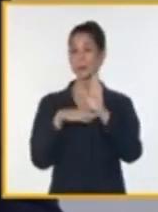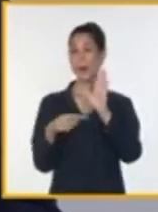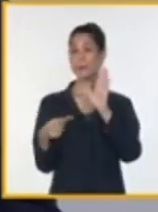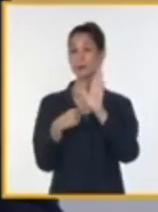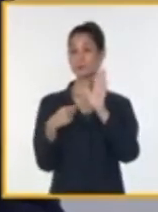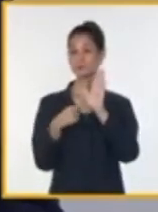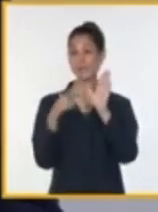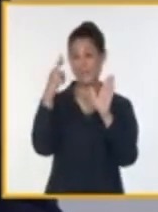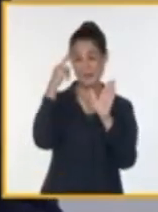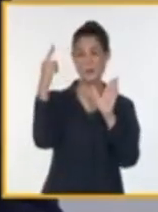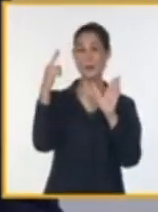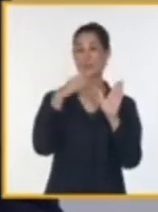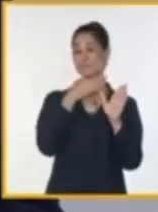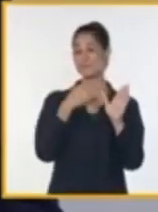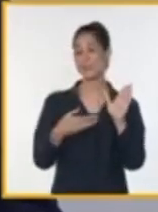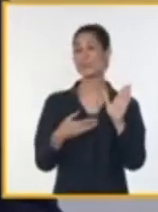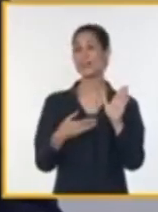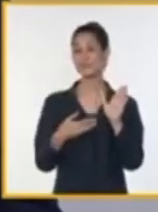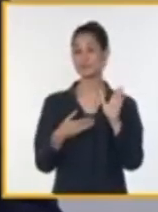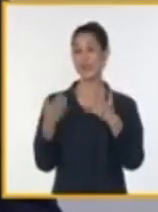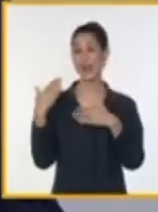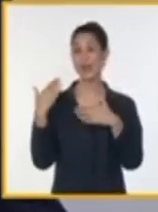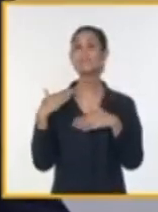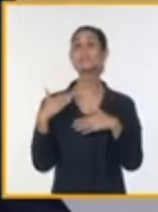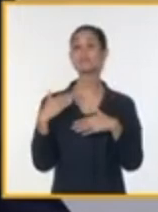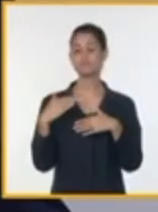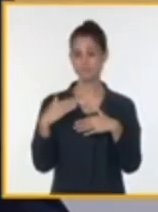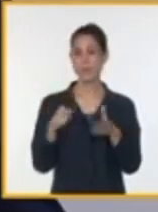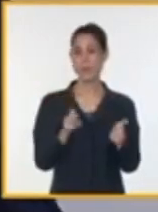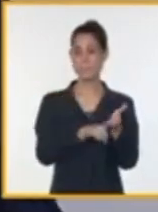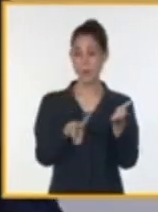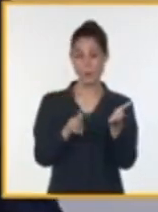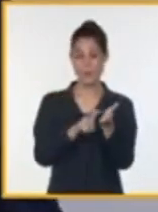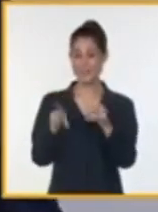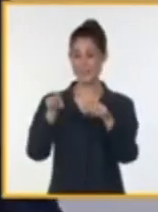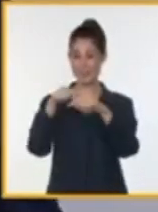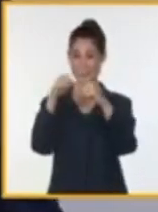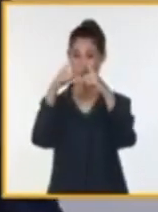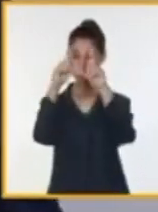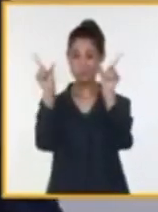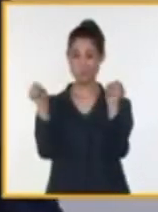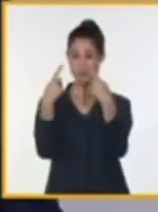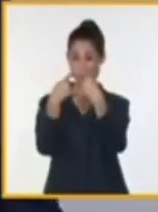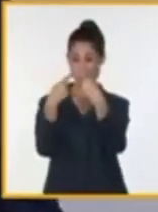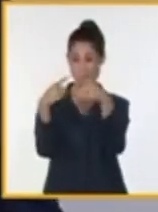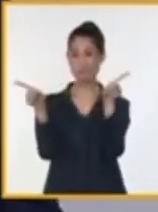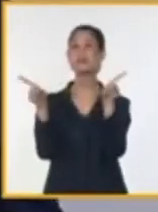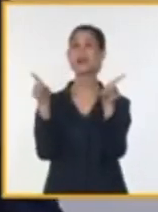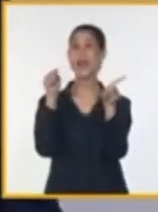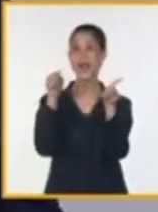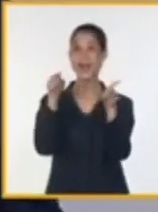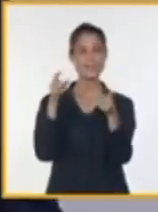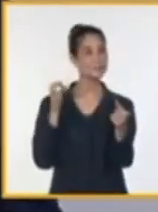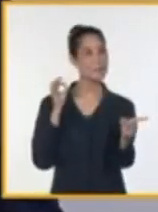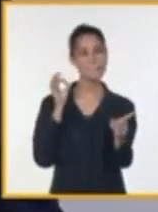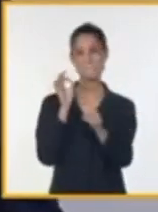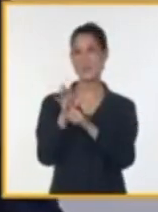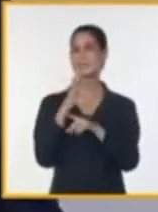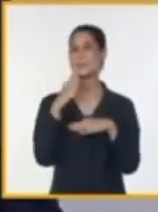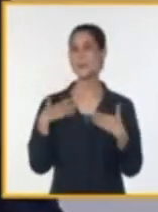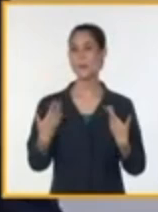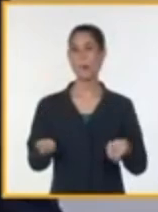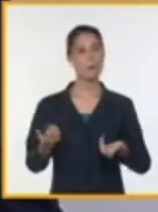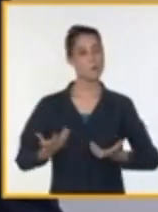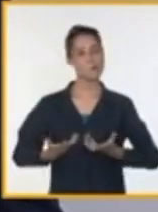verdad que en cada provincia en cada uno de los municipios las propias eides del país lo han abrazado con mucha fuerza y se han recuperado